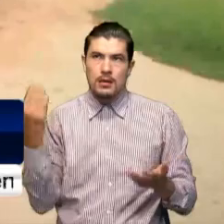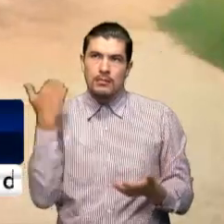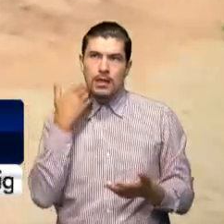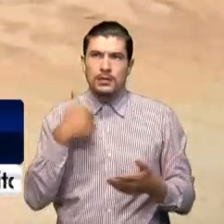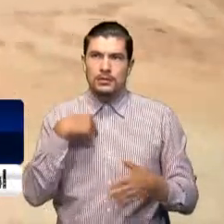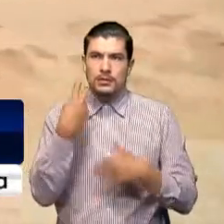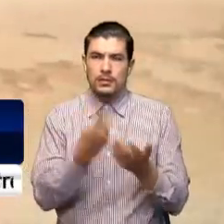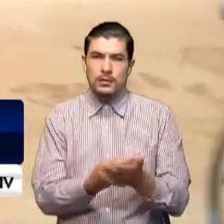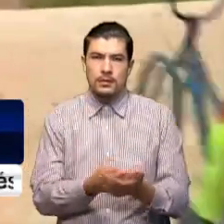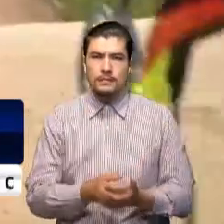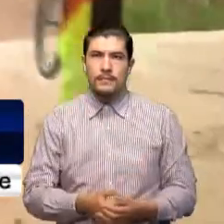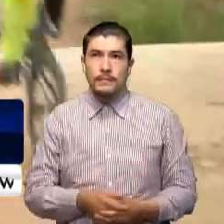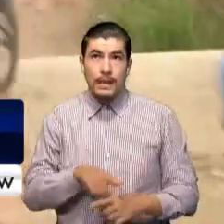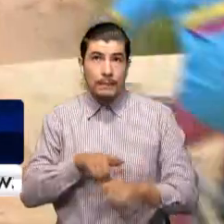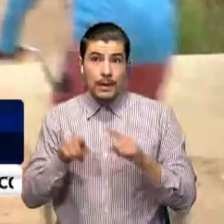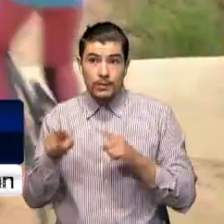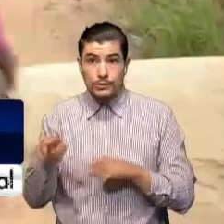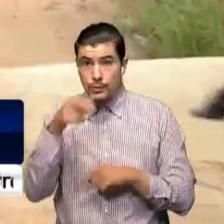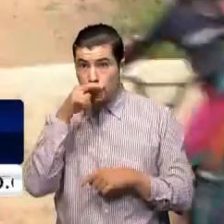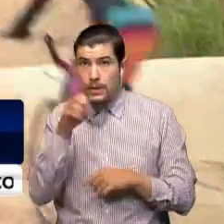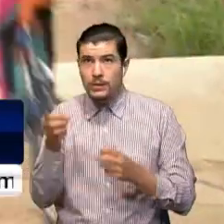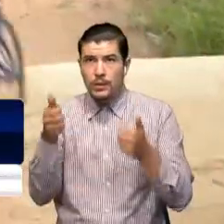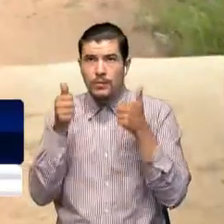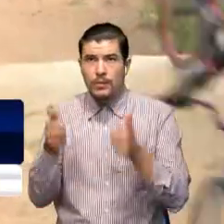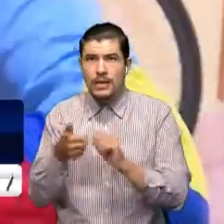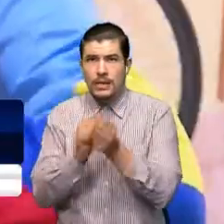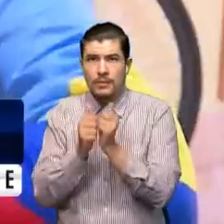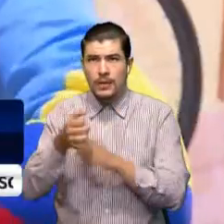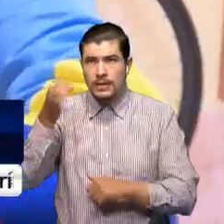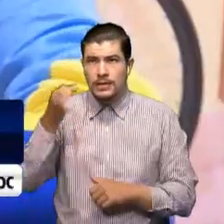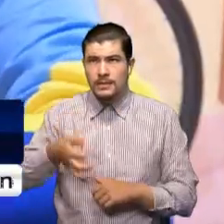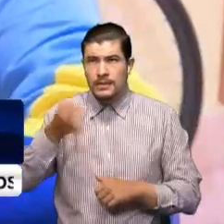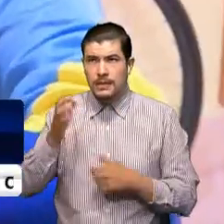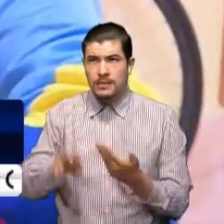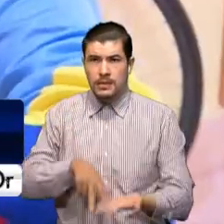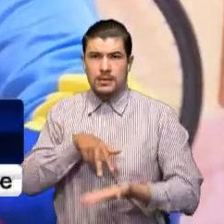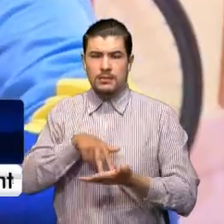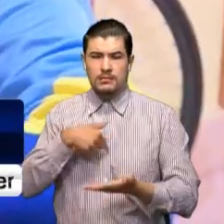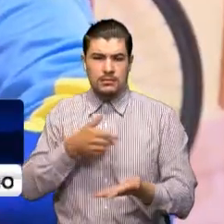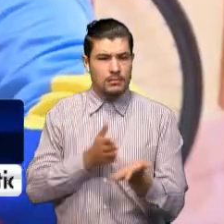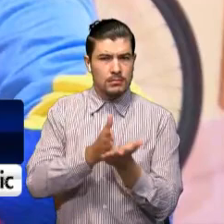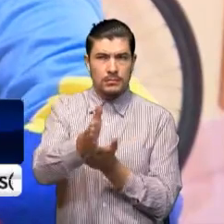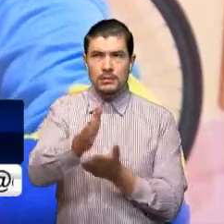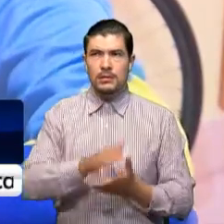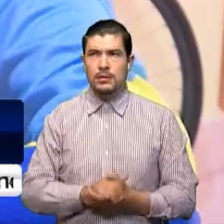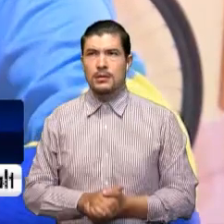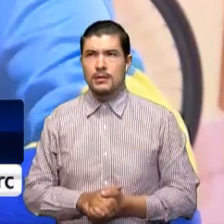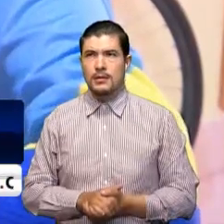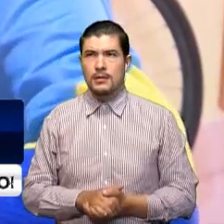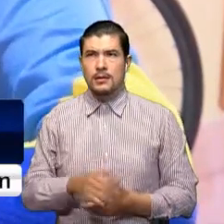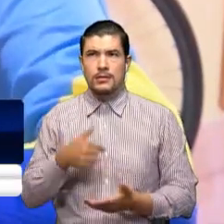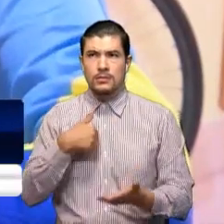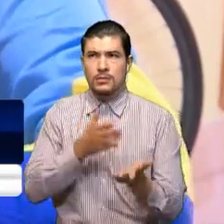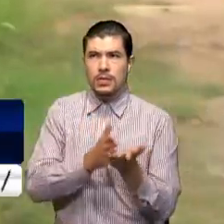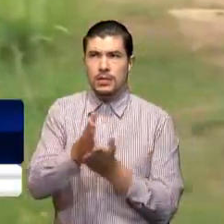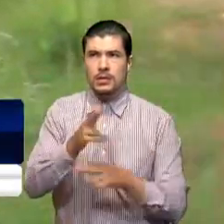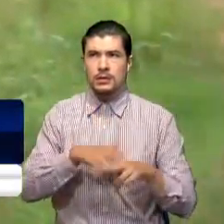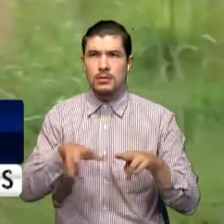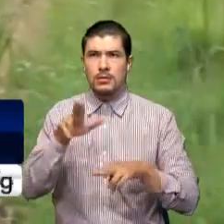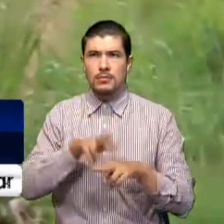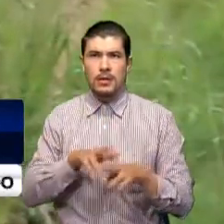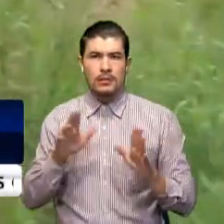pegué sin embargo como buen deportista siempre se pone de pie seguí normal como yo